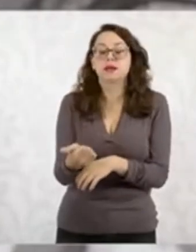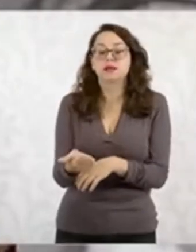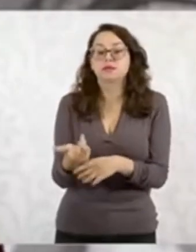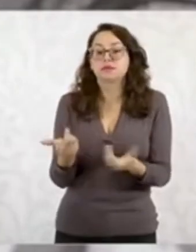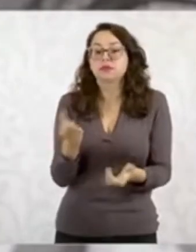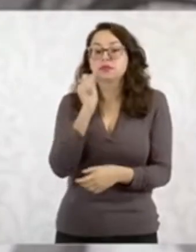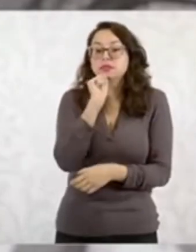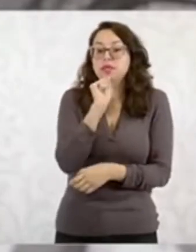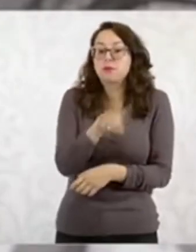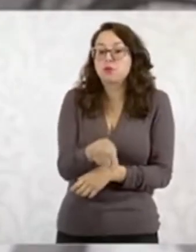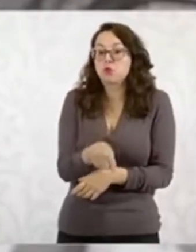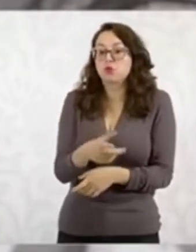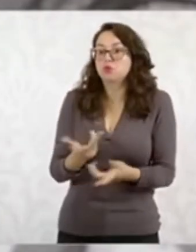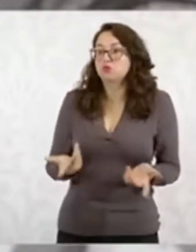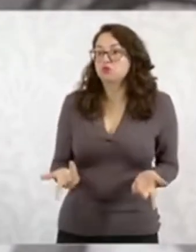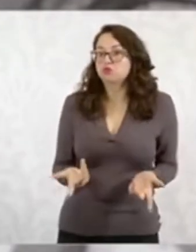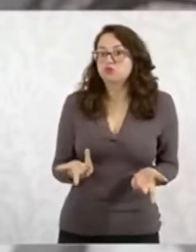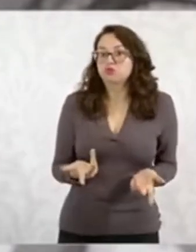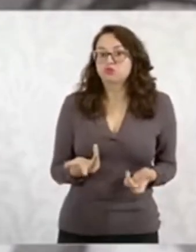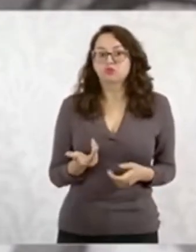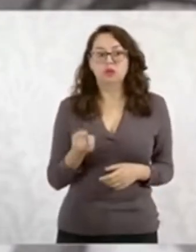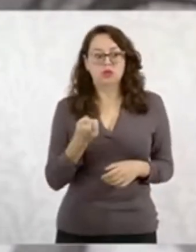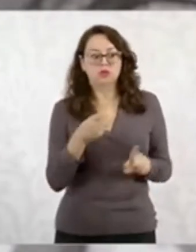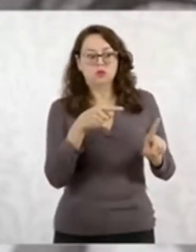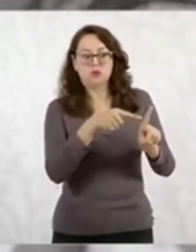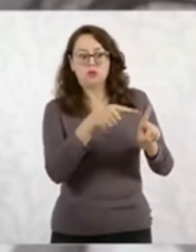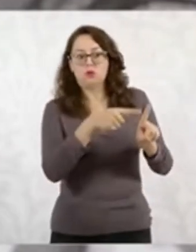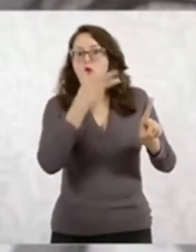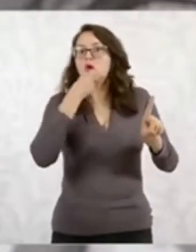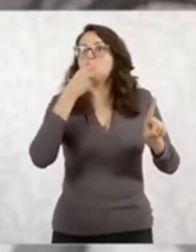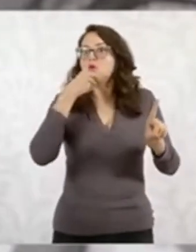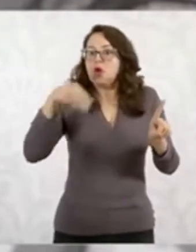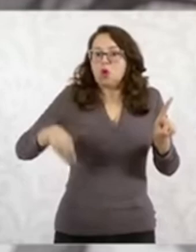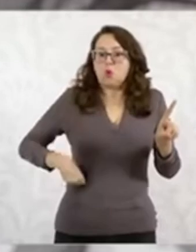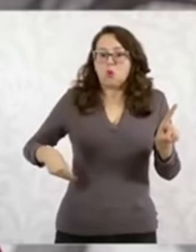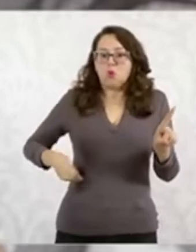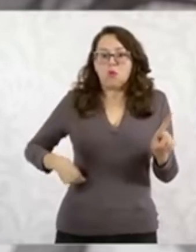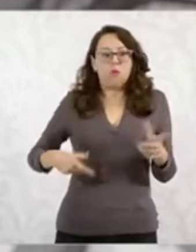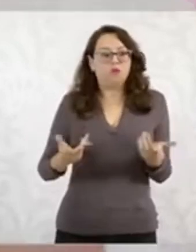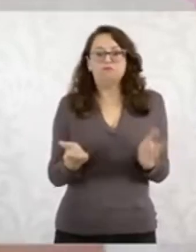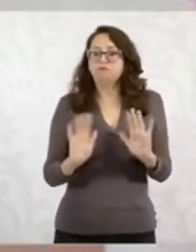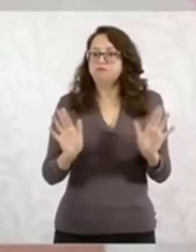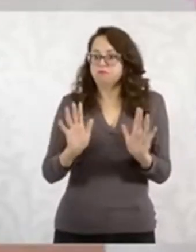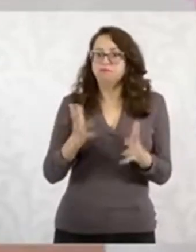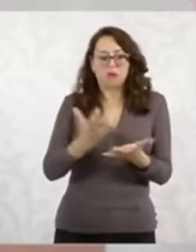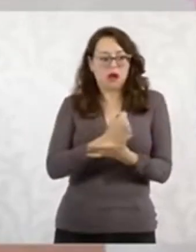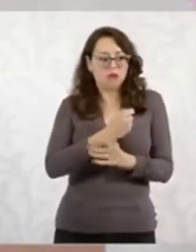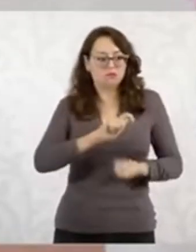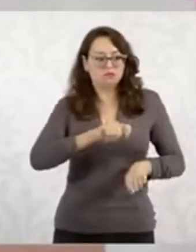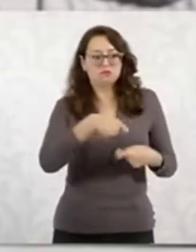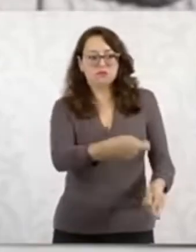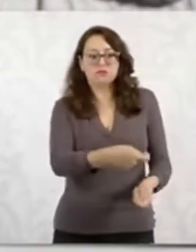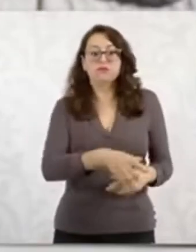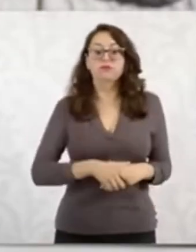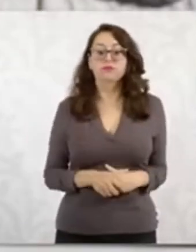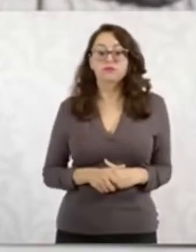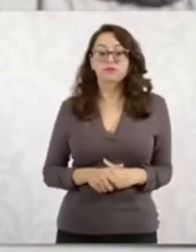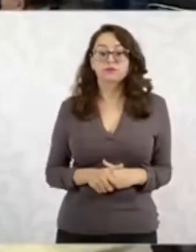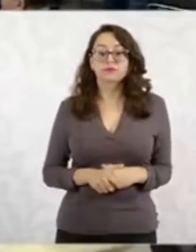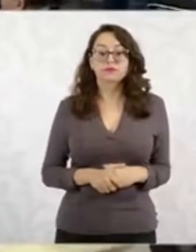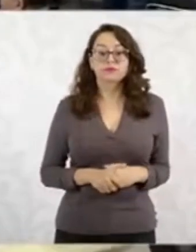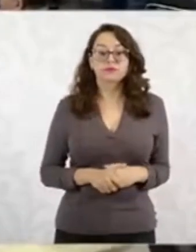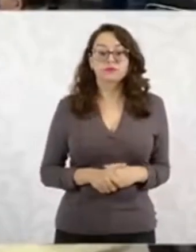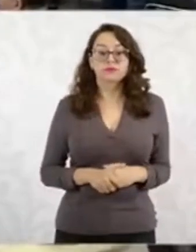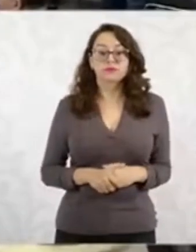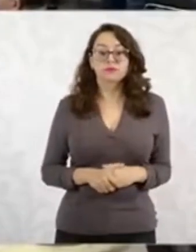y consideró que no era suficiente para no darle el triunfo a Rubén Rocha. En ese caso,